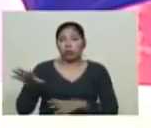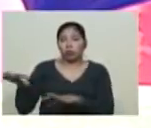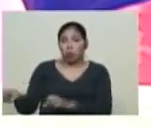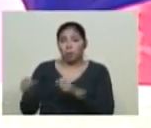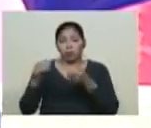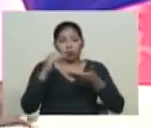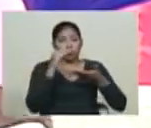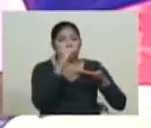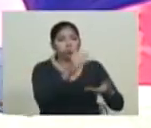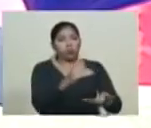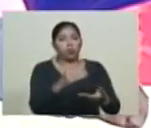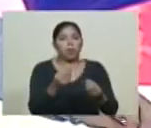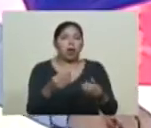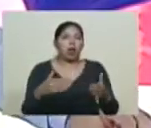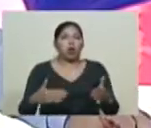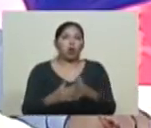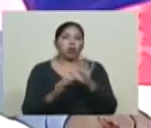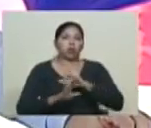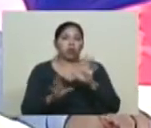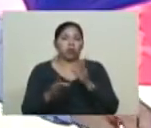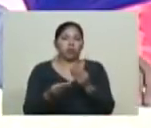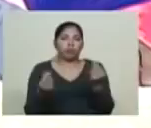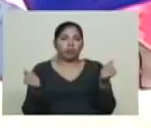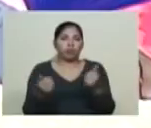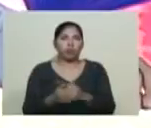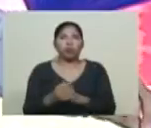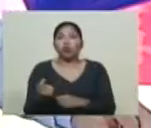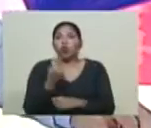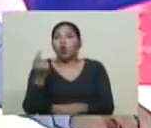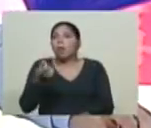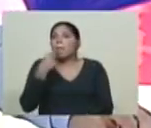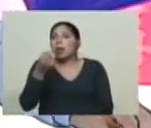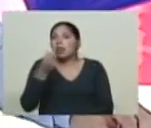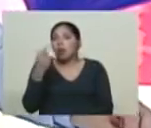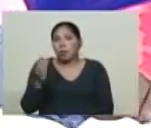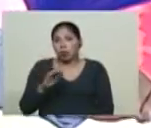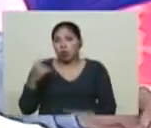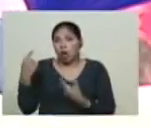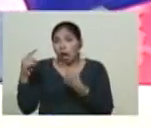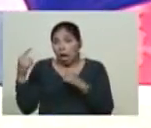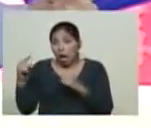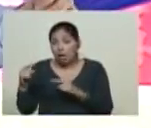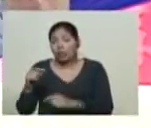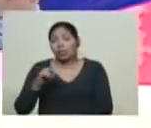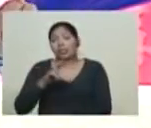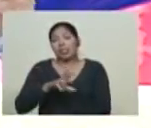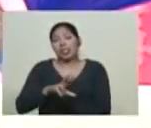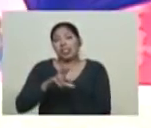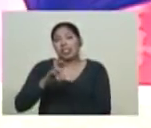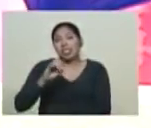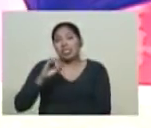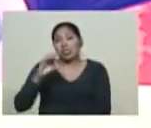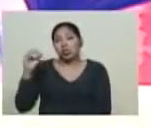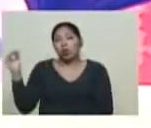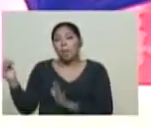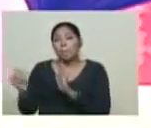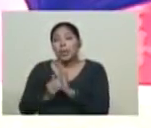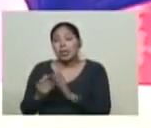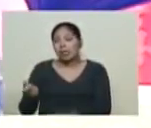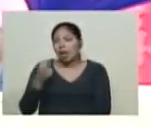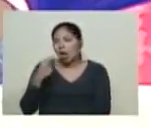la lucha contra la malaria. No solo la toma del medicamento, del cual disponemos y tenemos más de 300.000